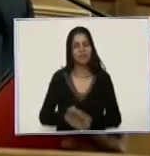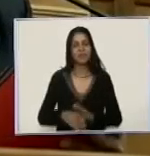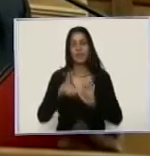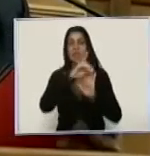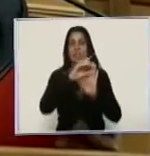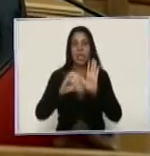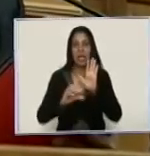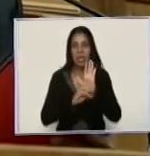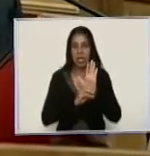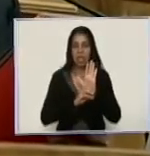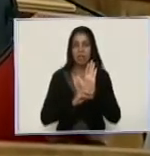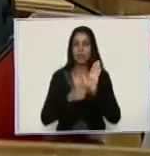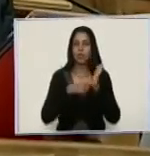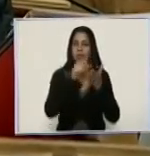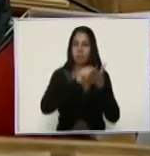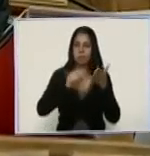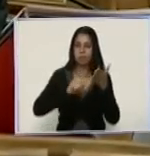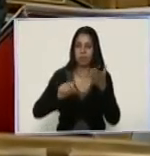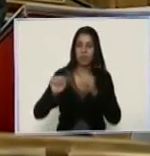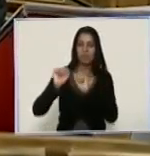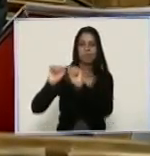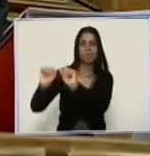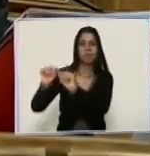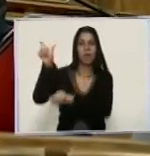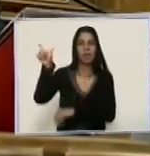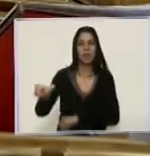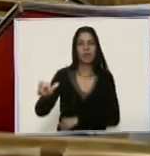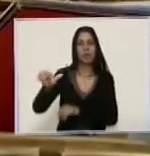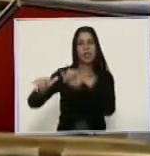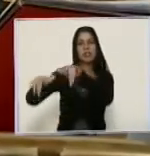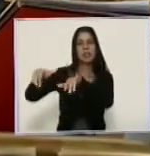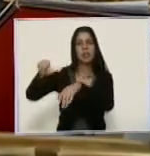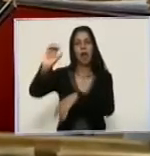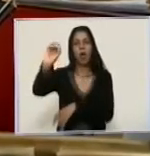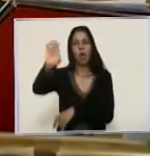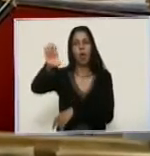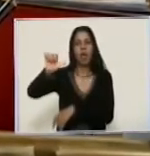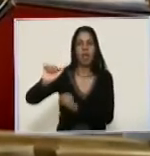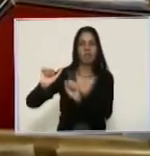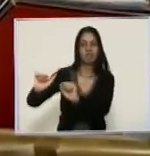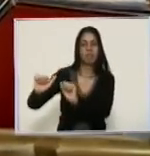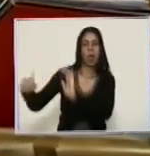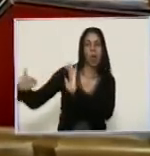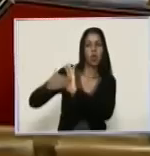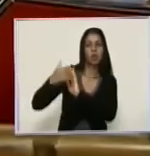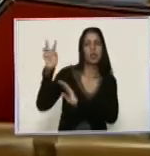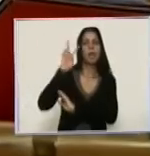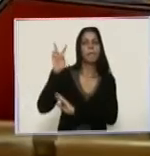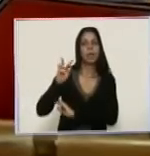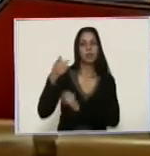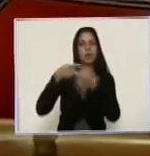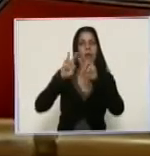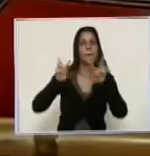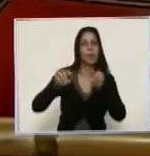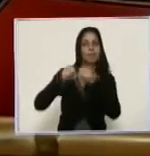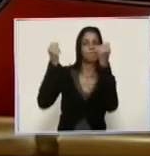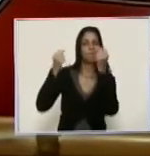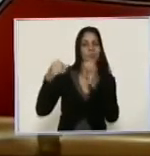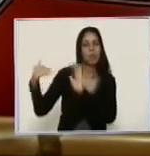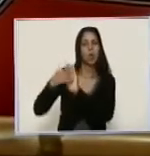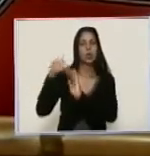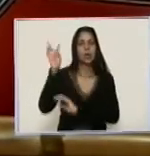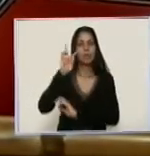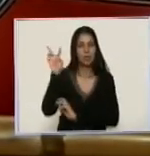de repudio a las declaraciones de Luis Almagro por constituirse en amenaza contra la paz y la estabilidad de la República Bolivariana